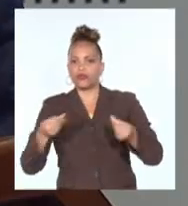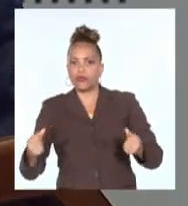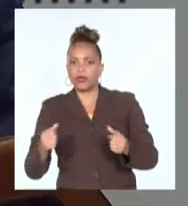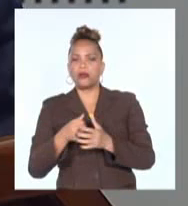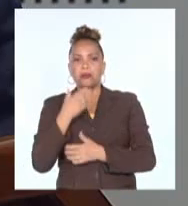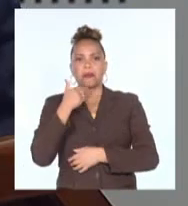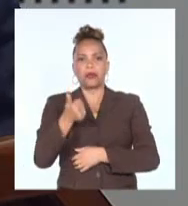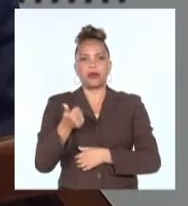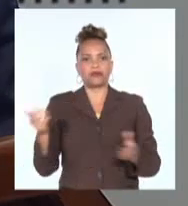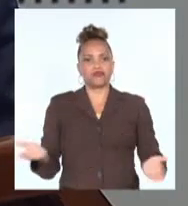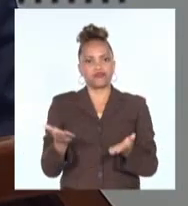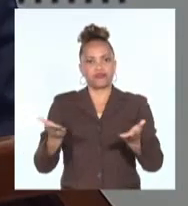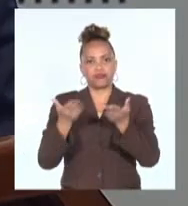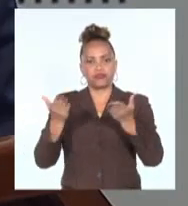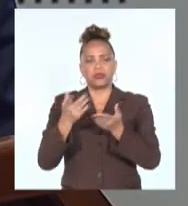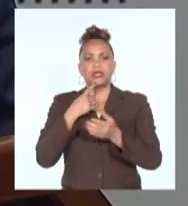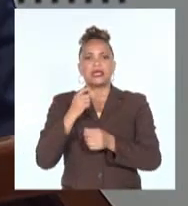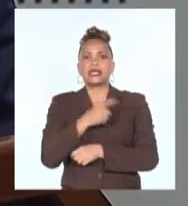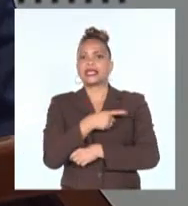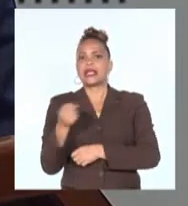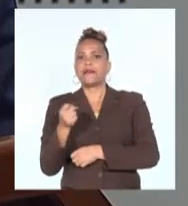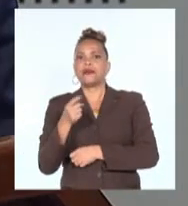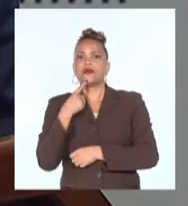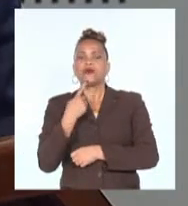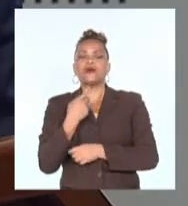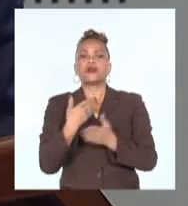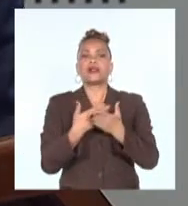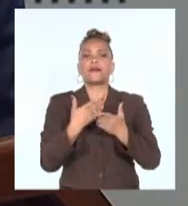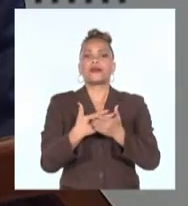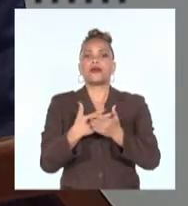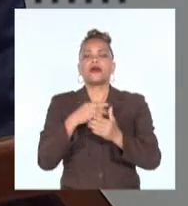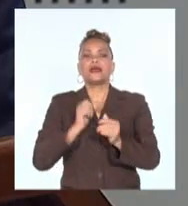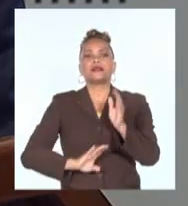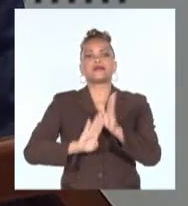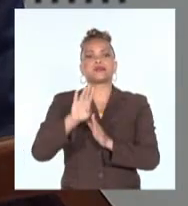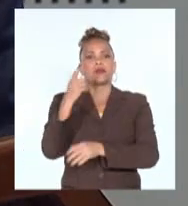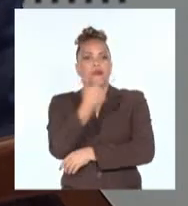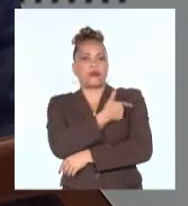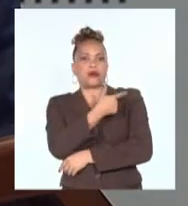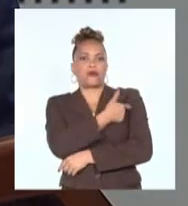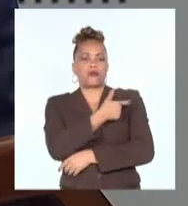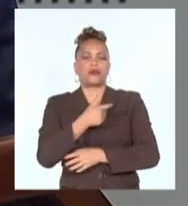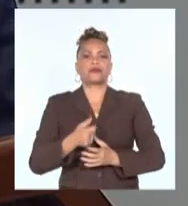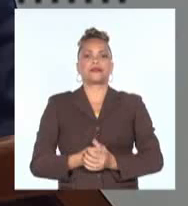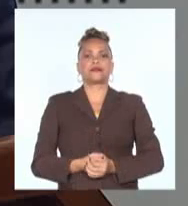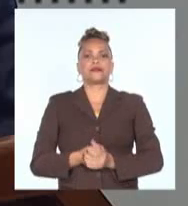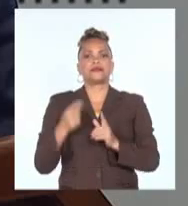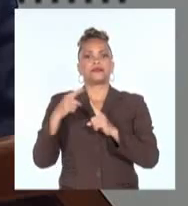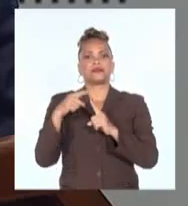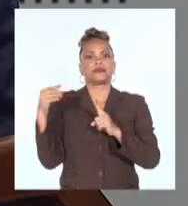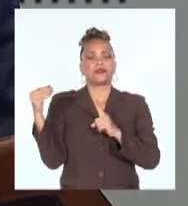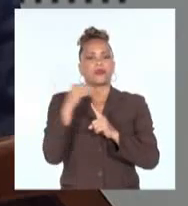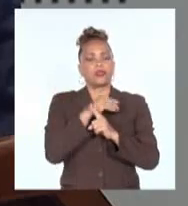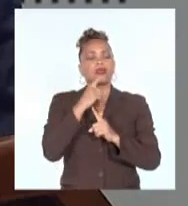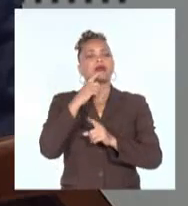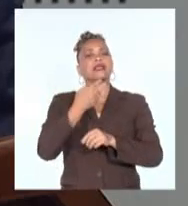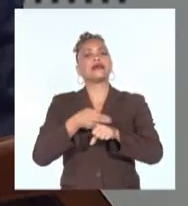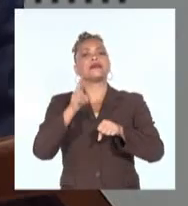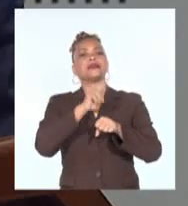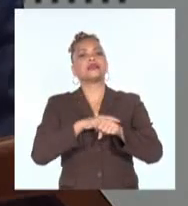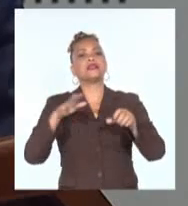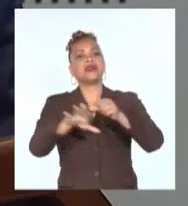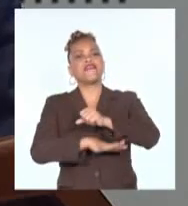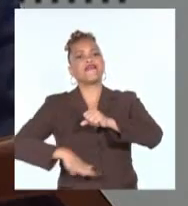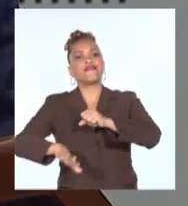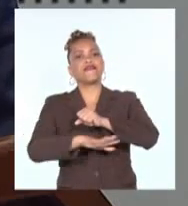diagnóstico rápido de enfermedades y el desarrollo de vacunas. Las tecnologías de edición de genes representan avances en